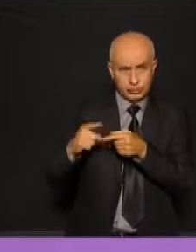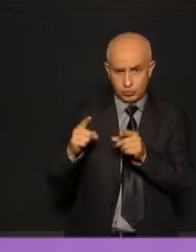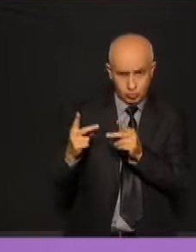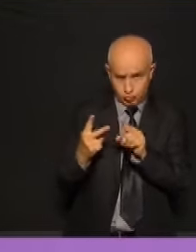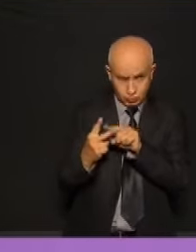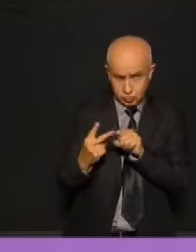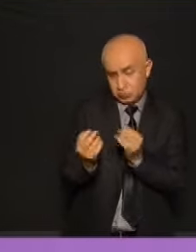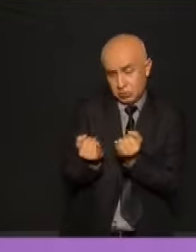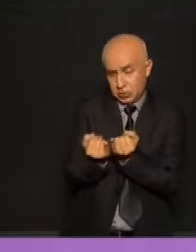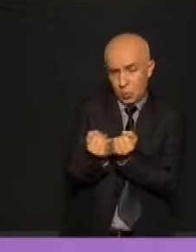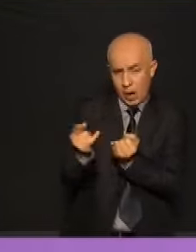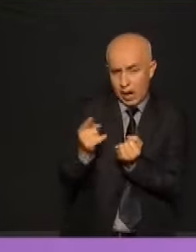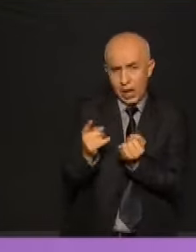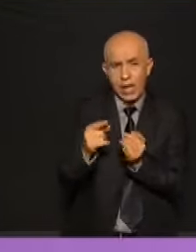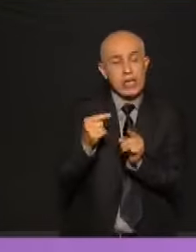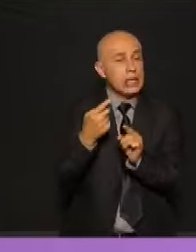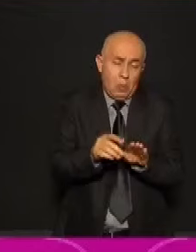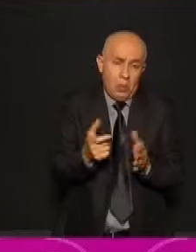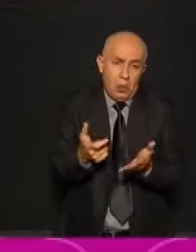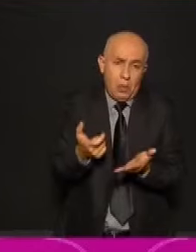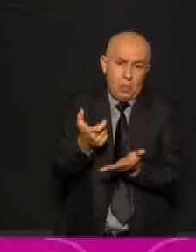noticias an